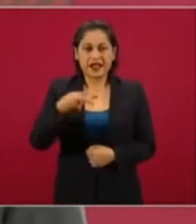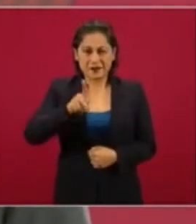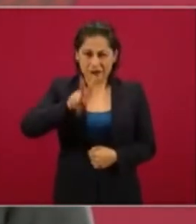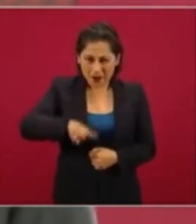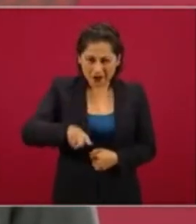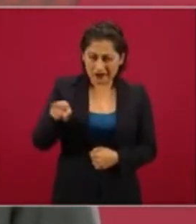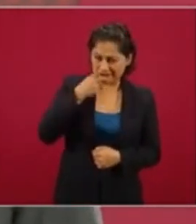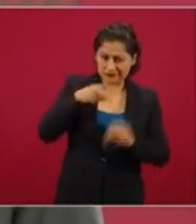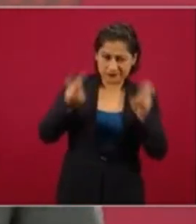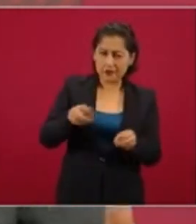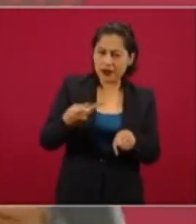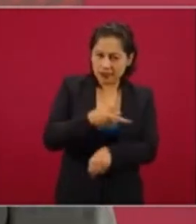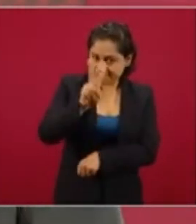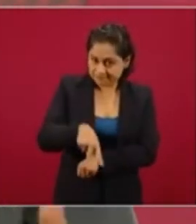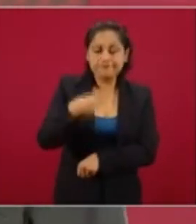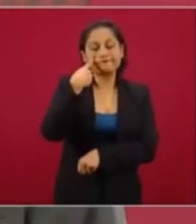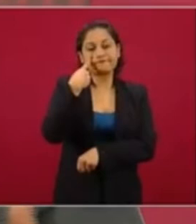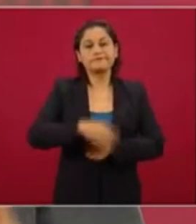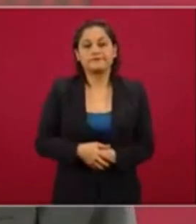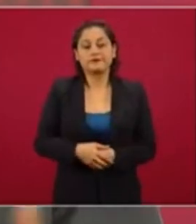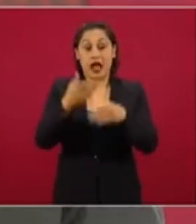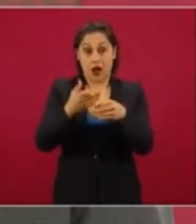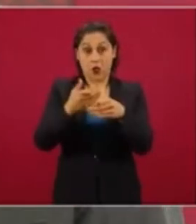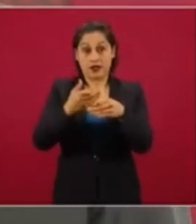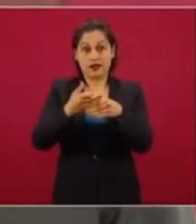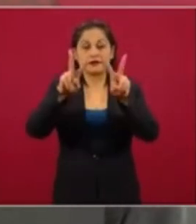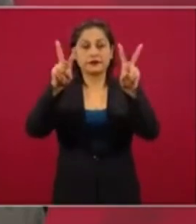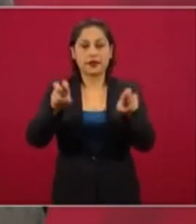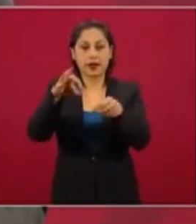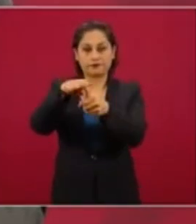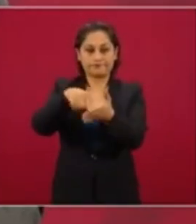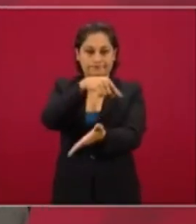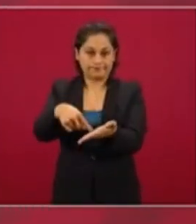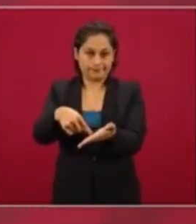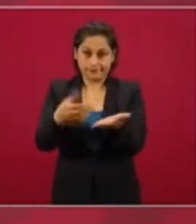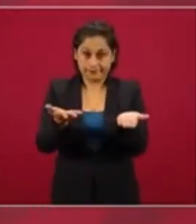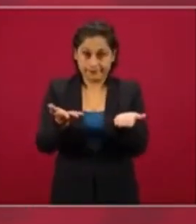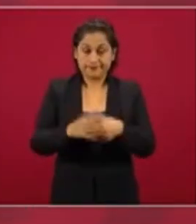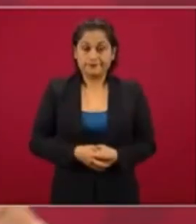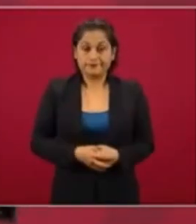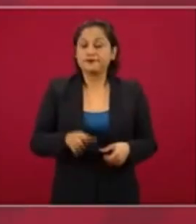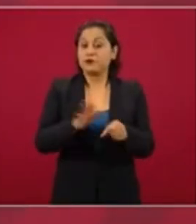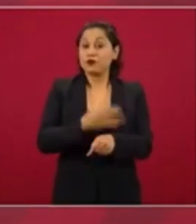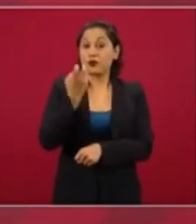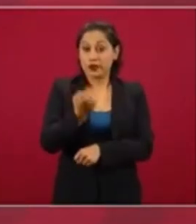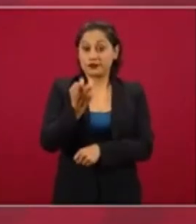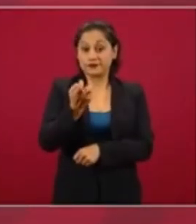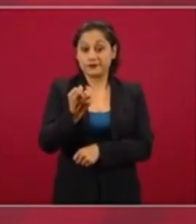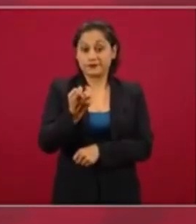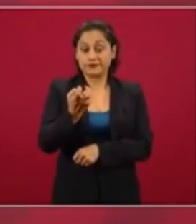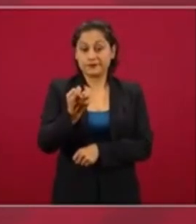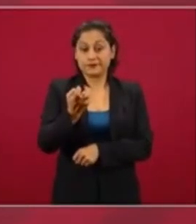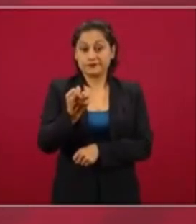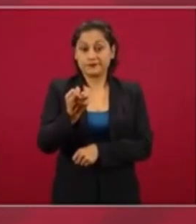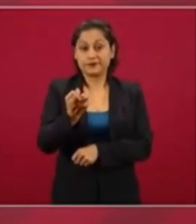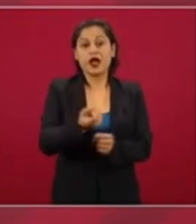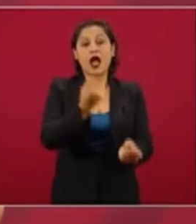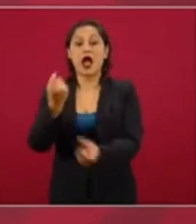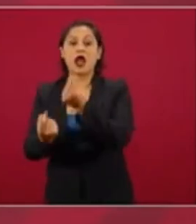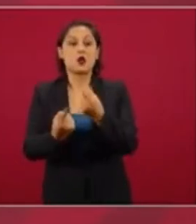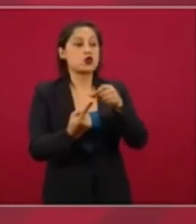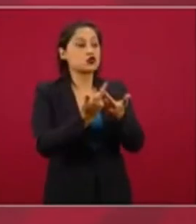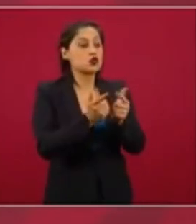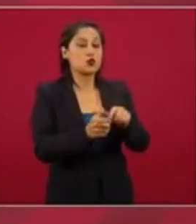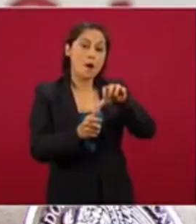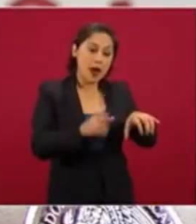sucediendo? Pues estamos en temporada de elecciones y entonces se están agrupando en contra nuestra,